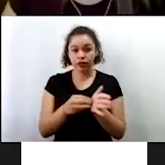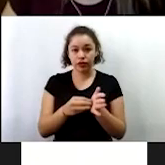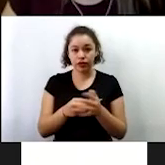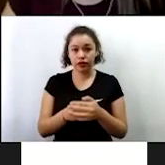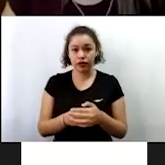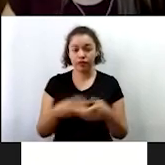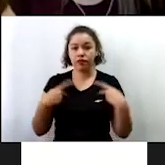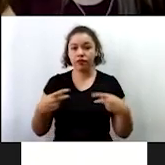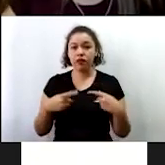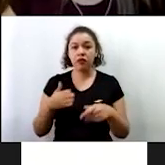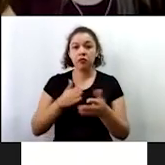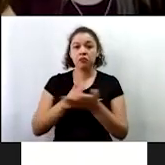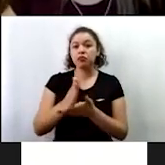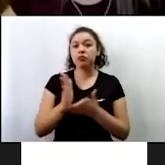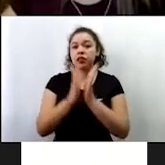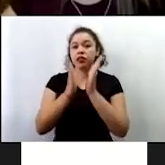intervenir.